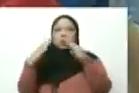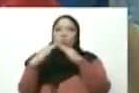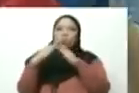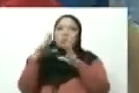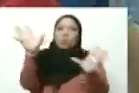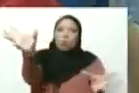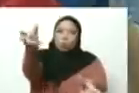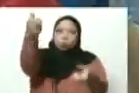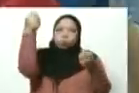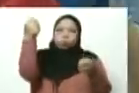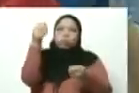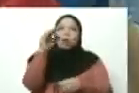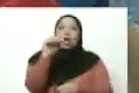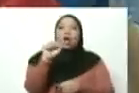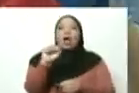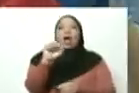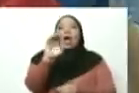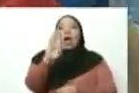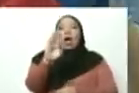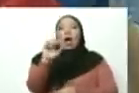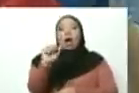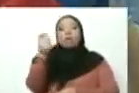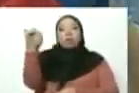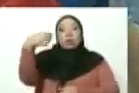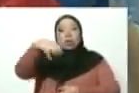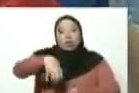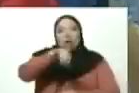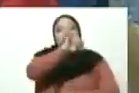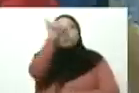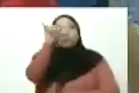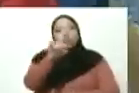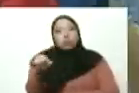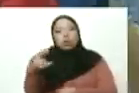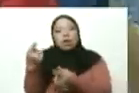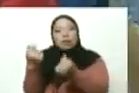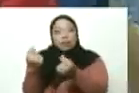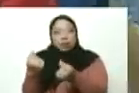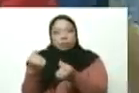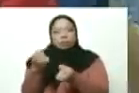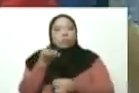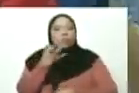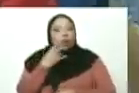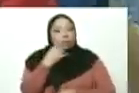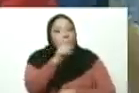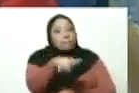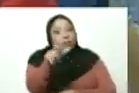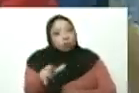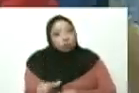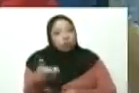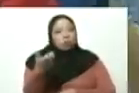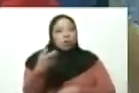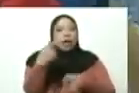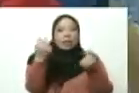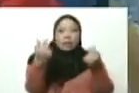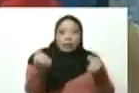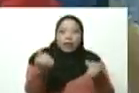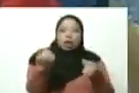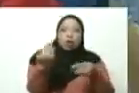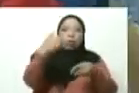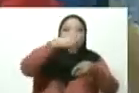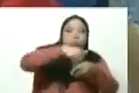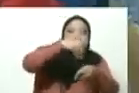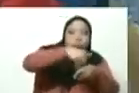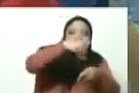haba mercado de capitales con sede en el estado zulia esto se trata de un importante avance la búsqueda de justicia